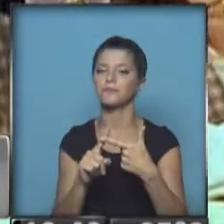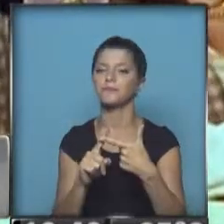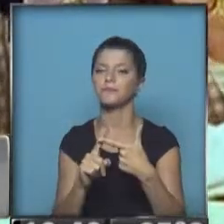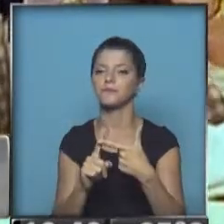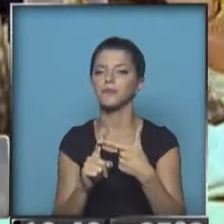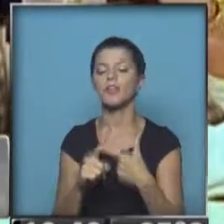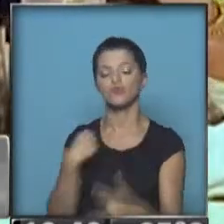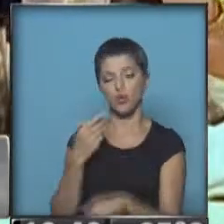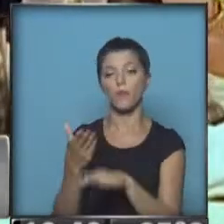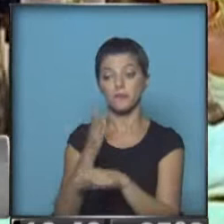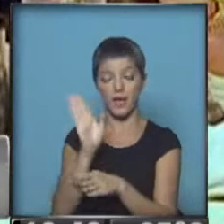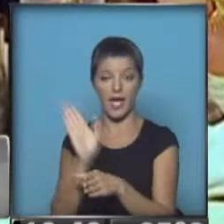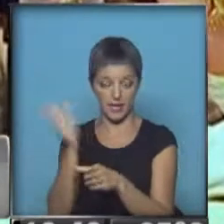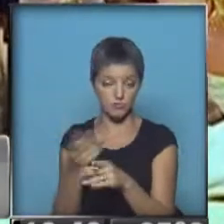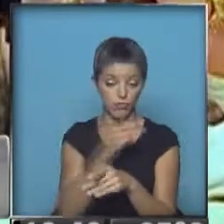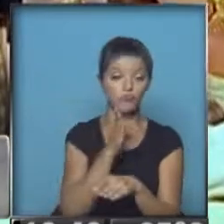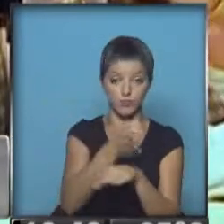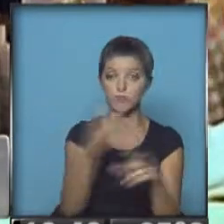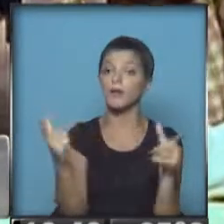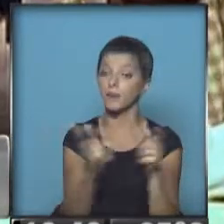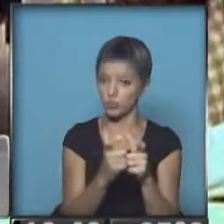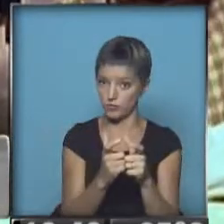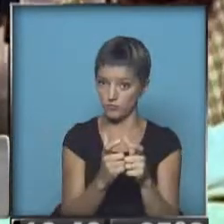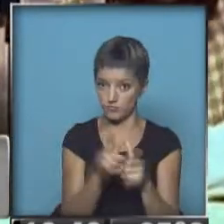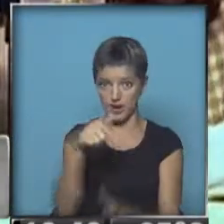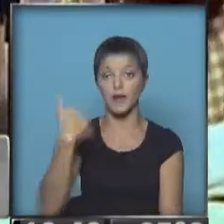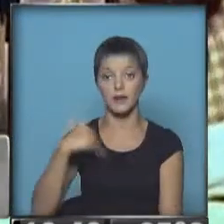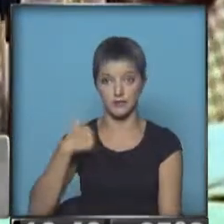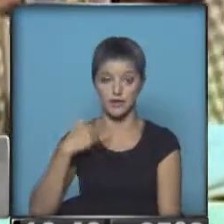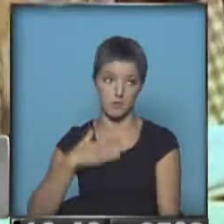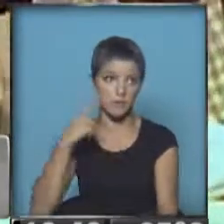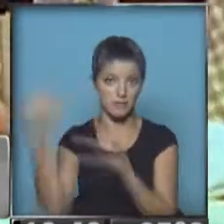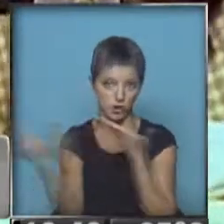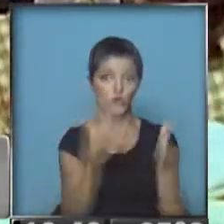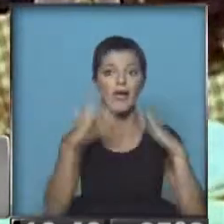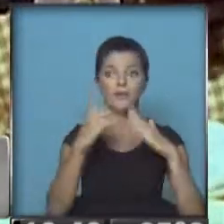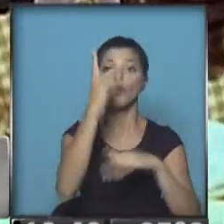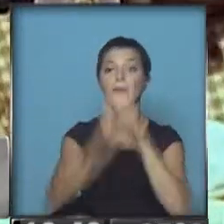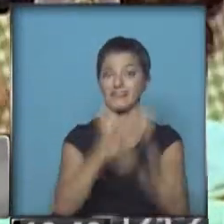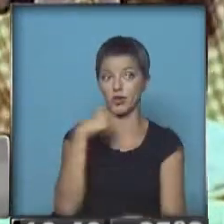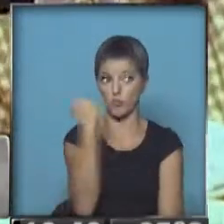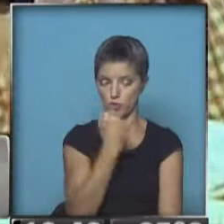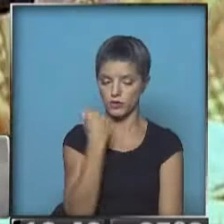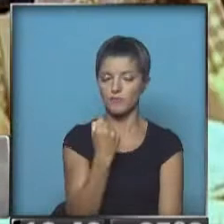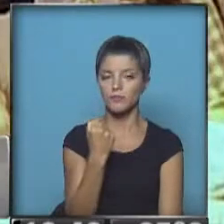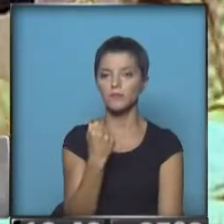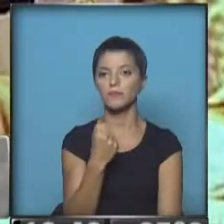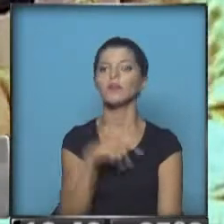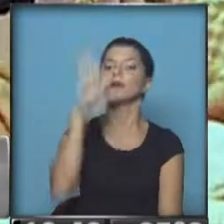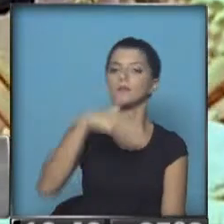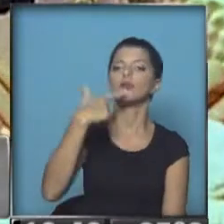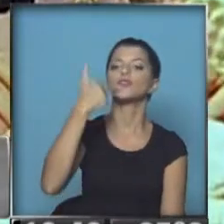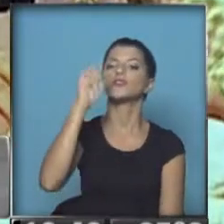haber asistido a una reunión que se hizo aquí en la Argentina, me invitaron en la casa de un importante empresario argentino, donde había venido